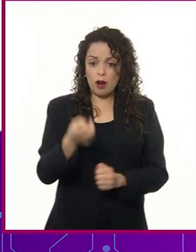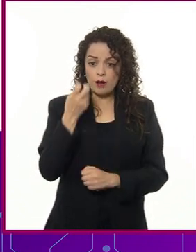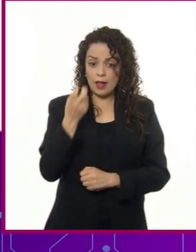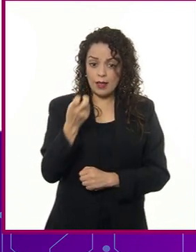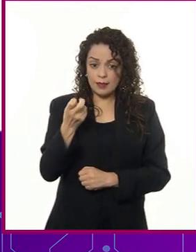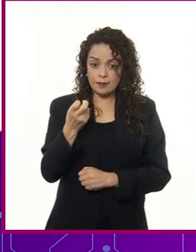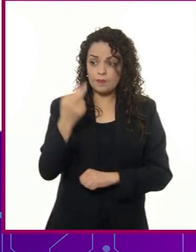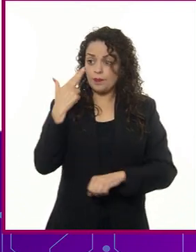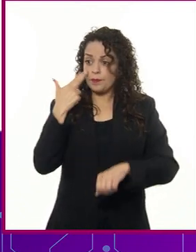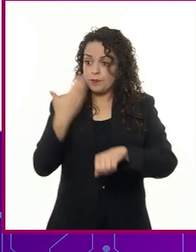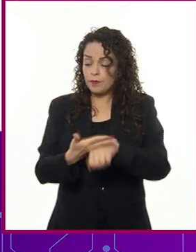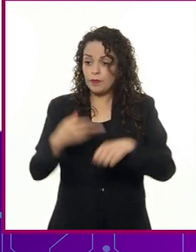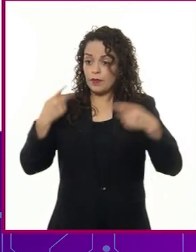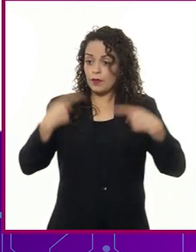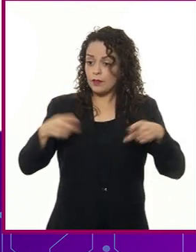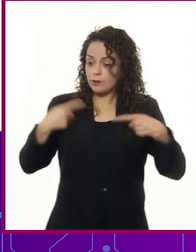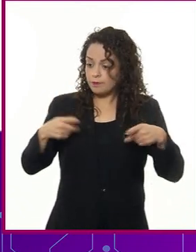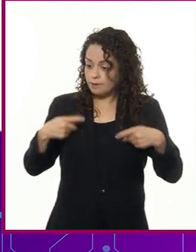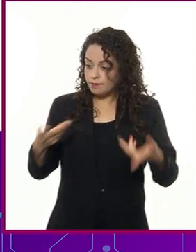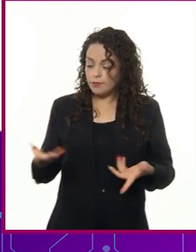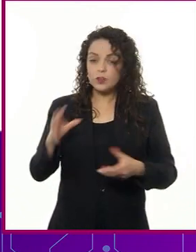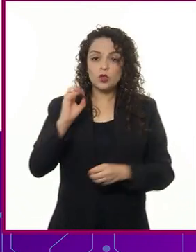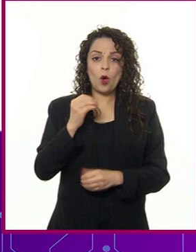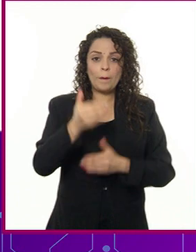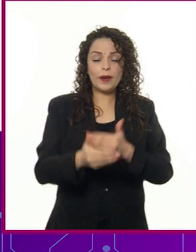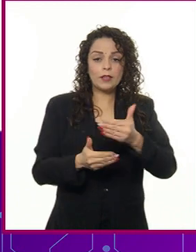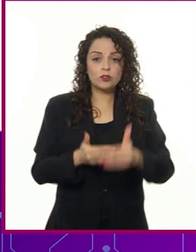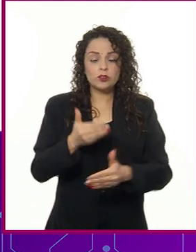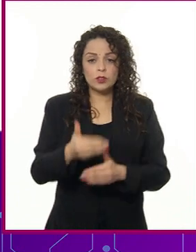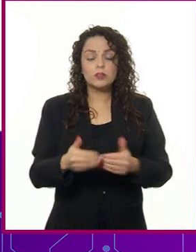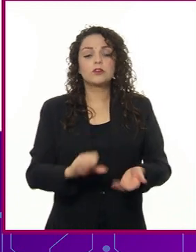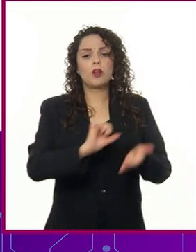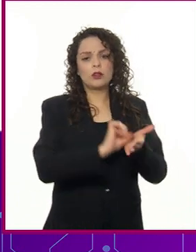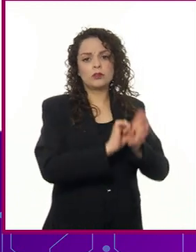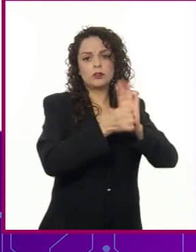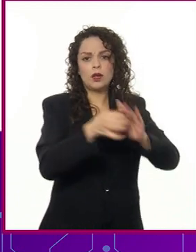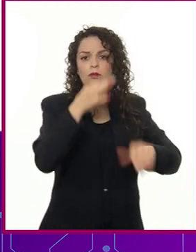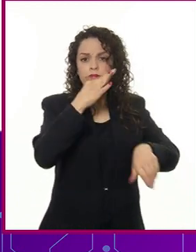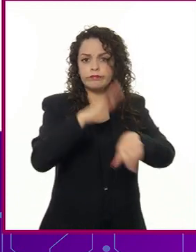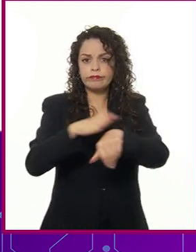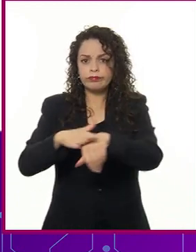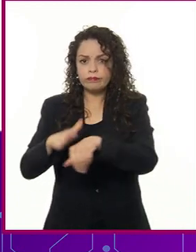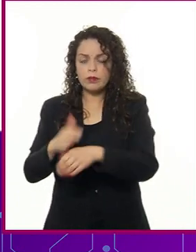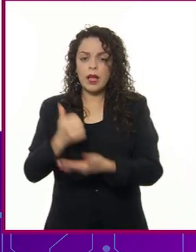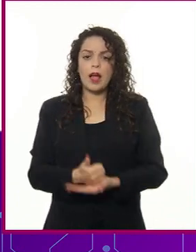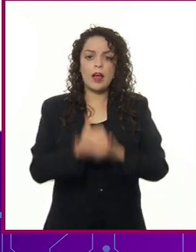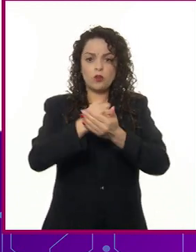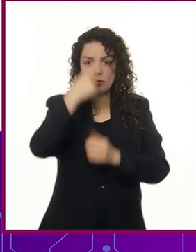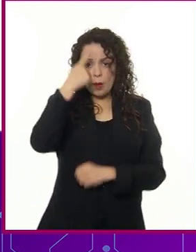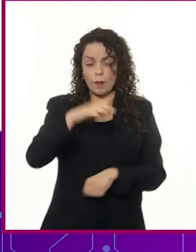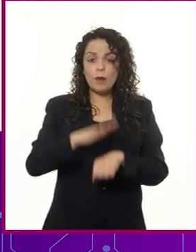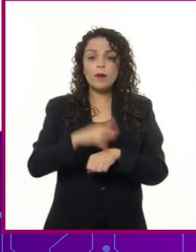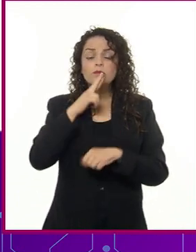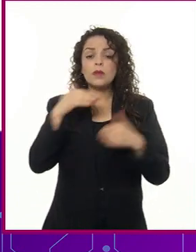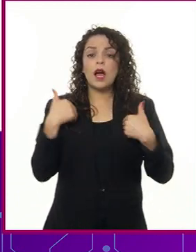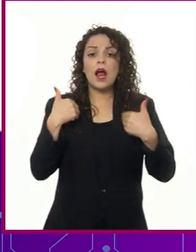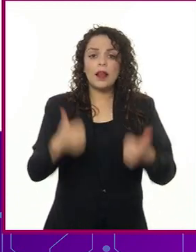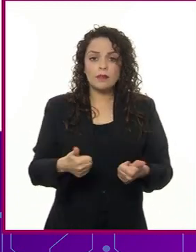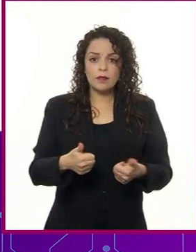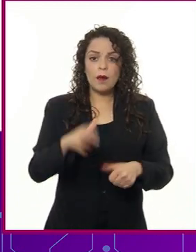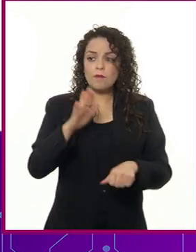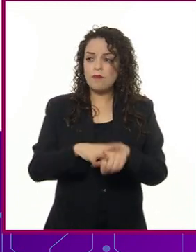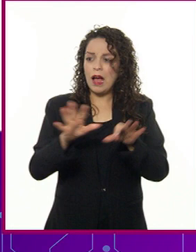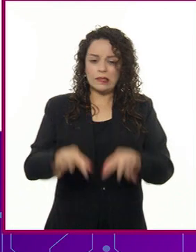de responsables y la secuencia de procesos con símbolos, ayuda a una mejor comprensión, eficientando